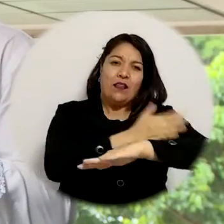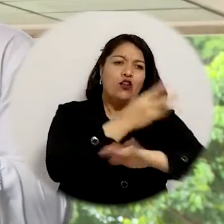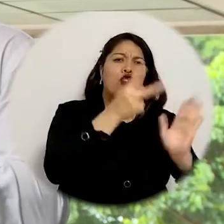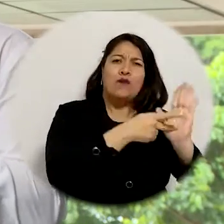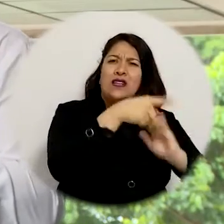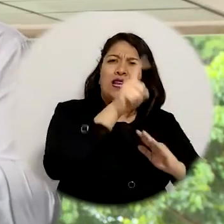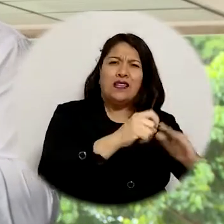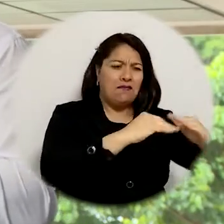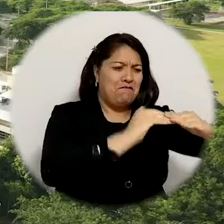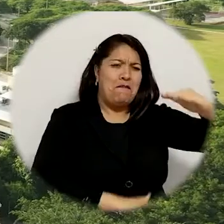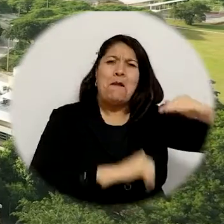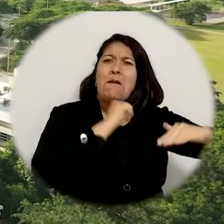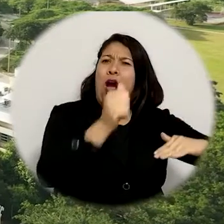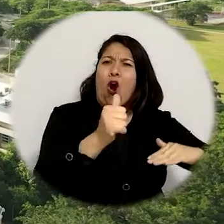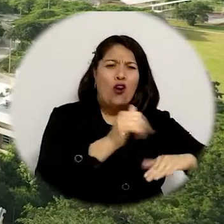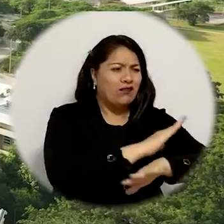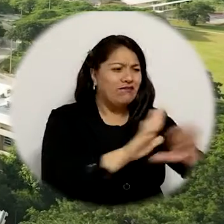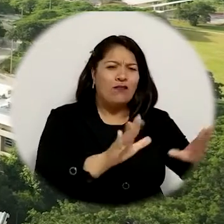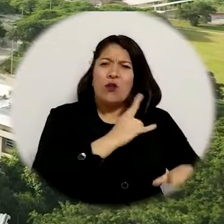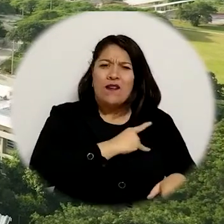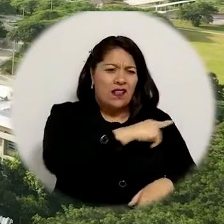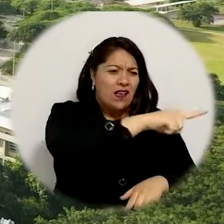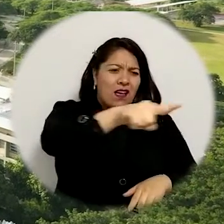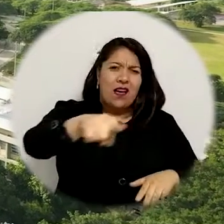las competencias. Éramos la peor universidad del departamento.